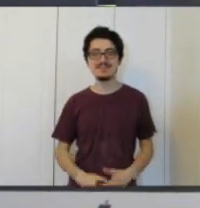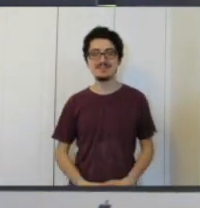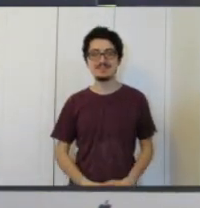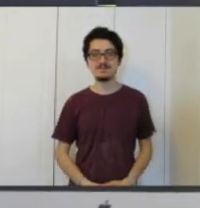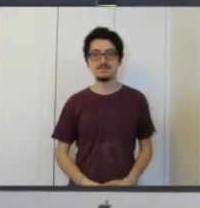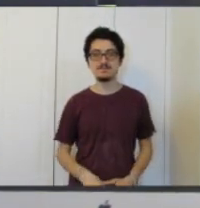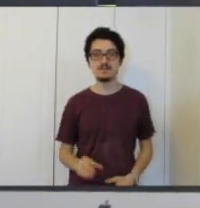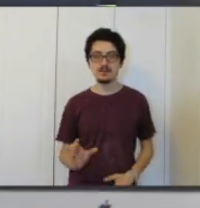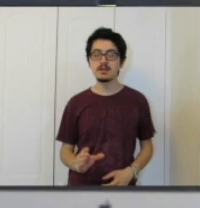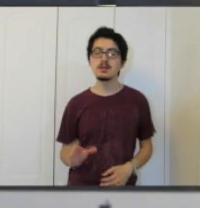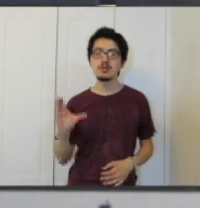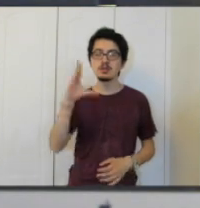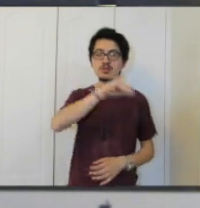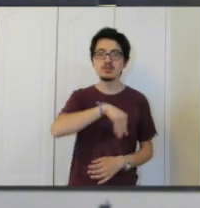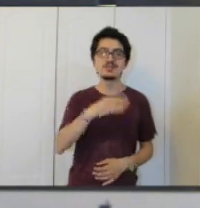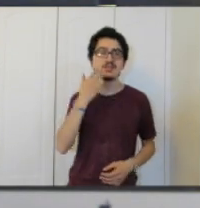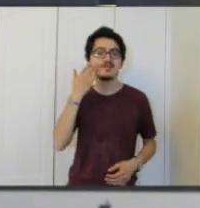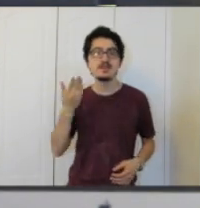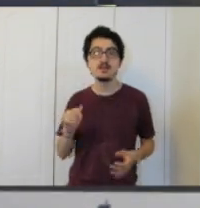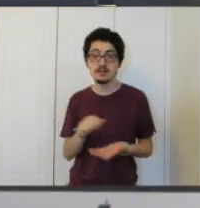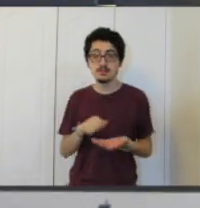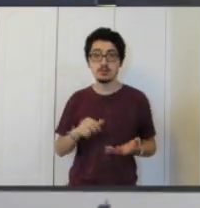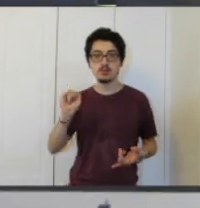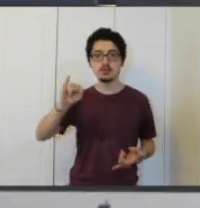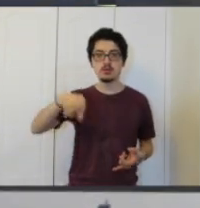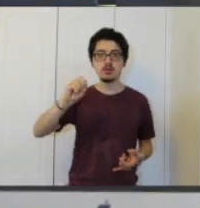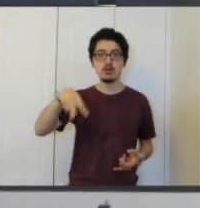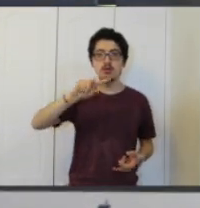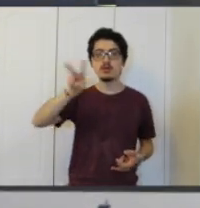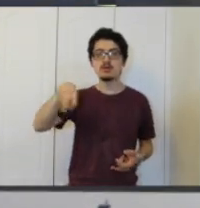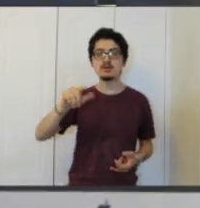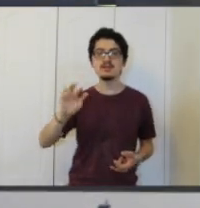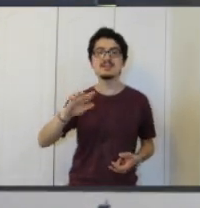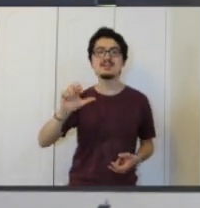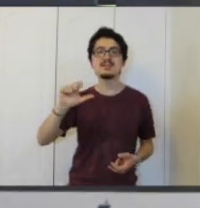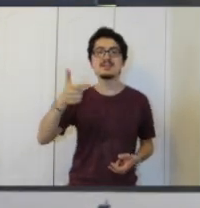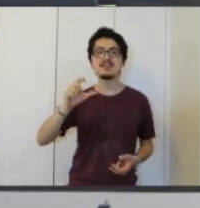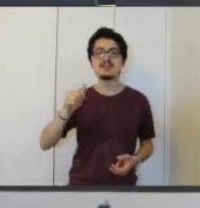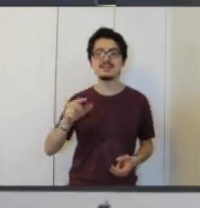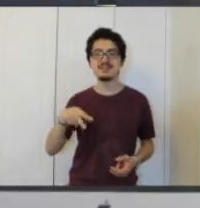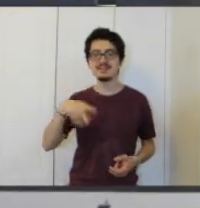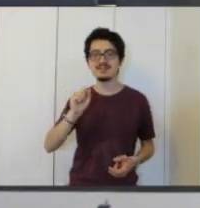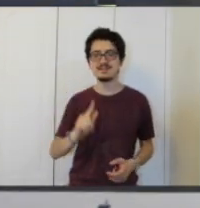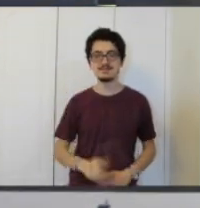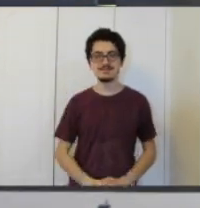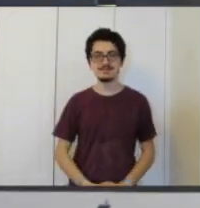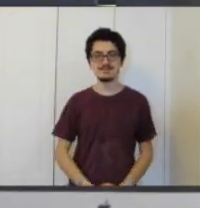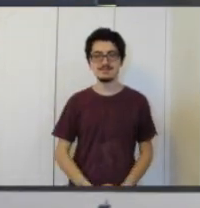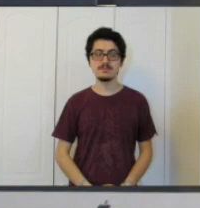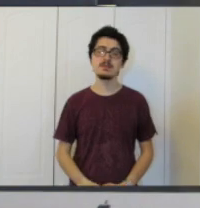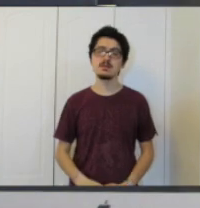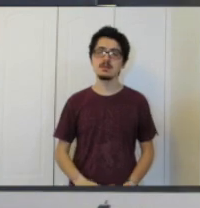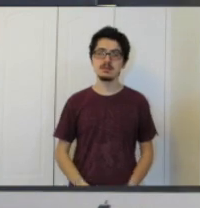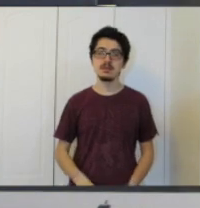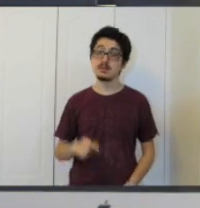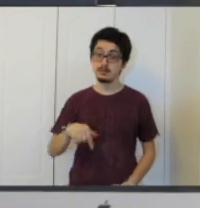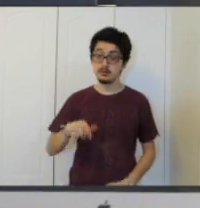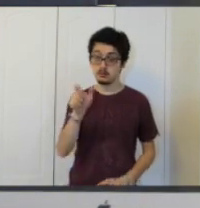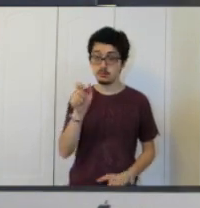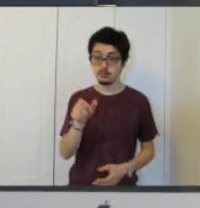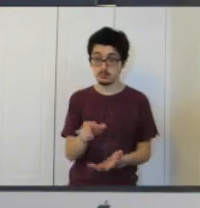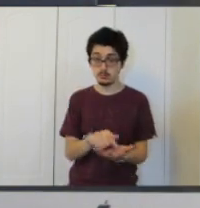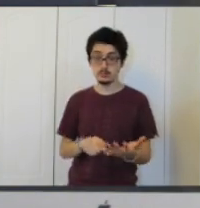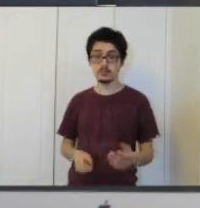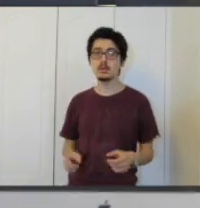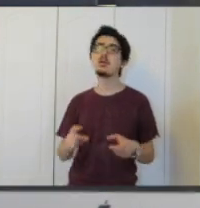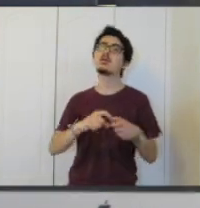los exámenes que tuvo que hacerse, todo el proceso bastante doloroso que tuvo en su vida, y la verdad es que es un libro que cautiva muchísimo, ya que dan ganas de darte